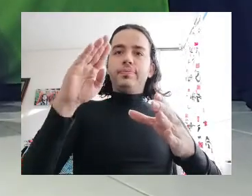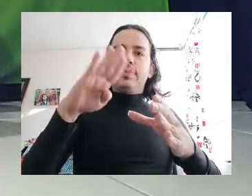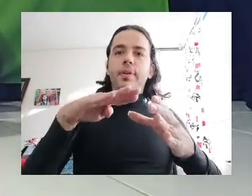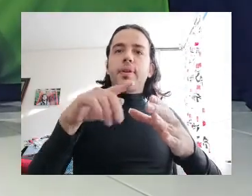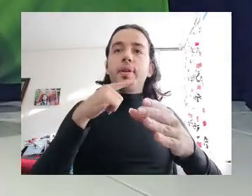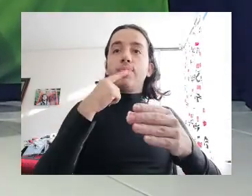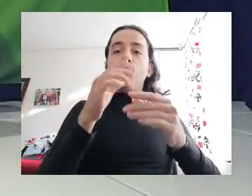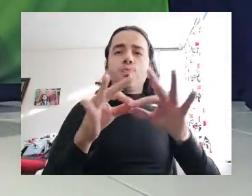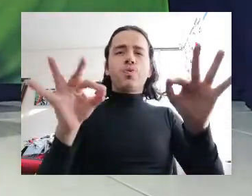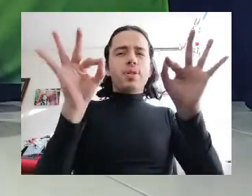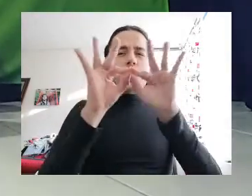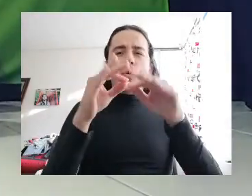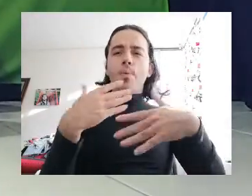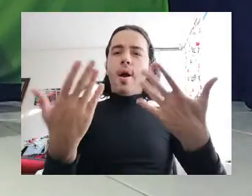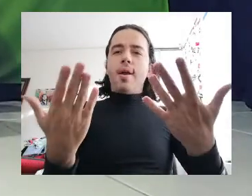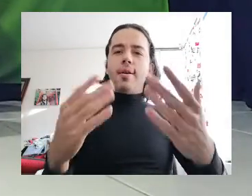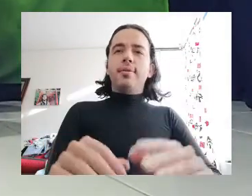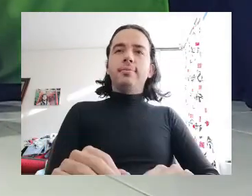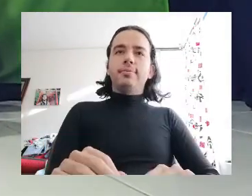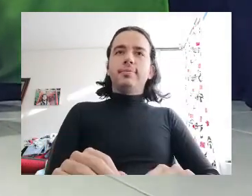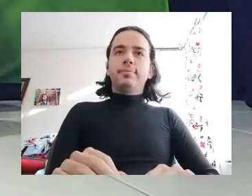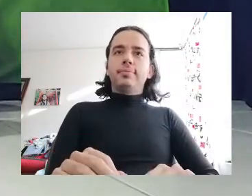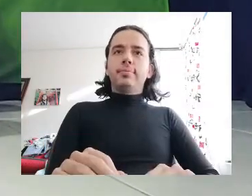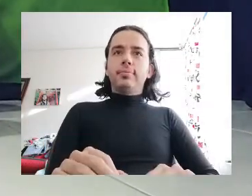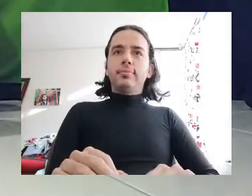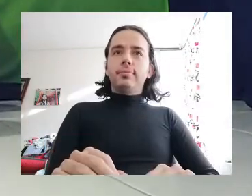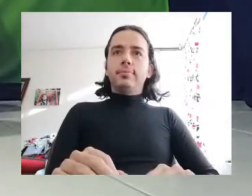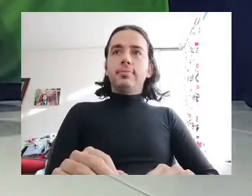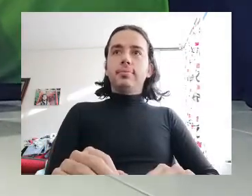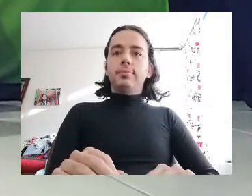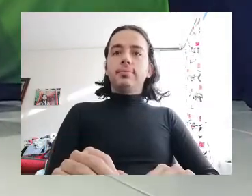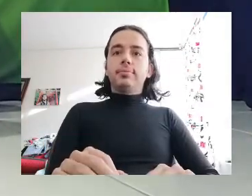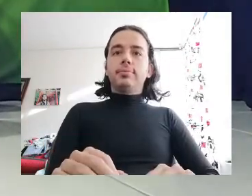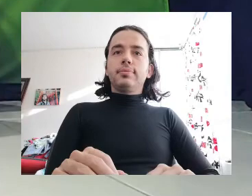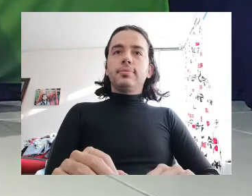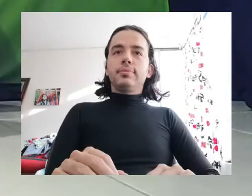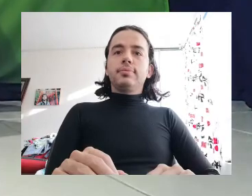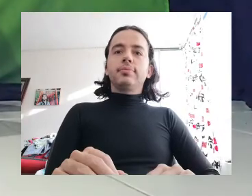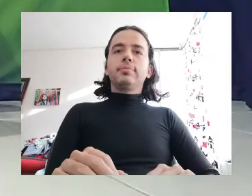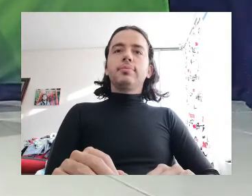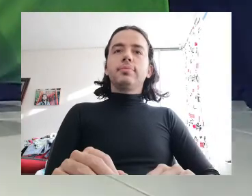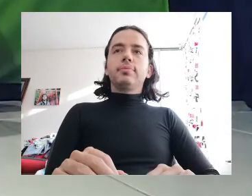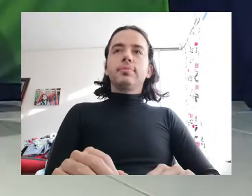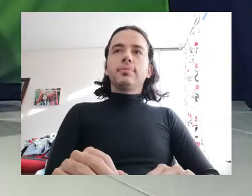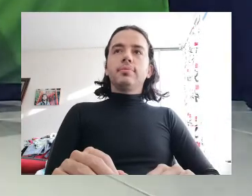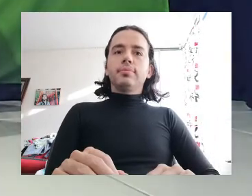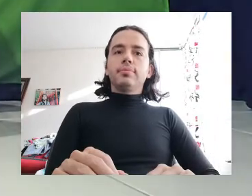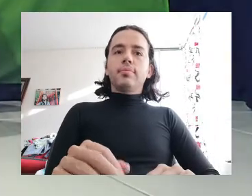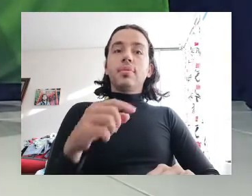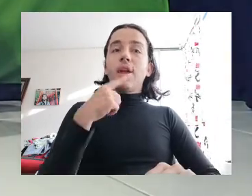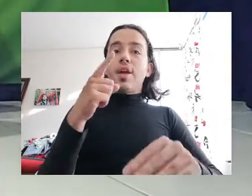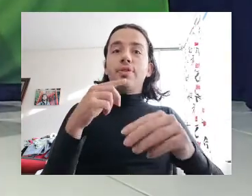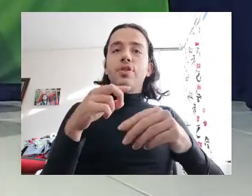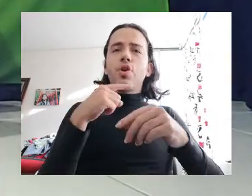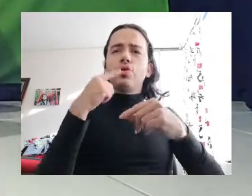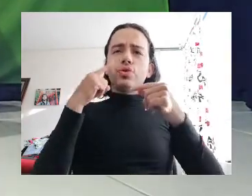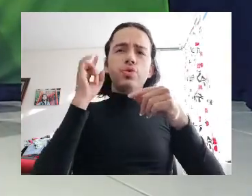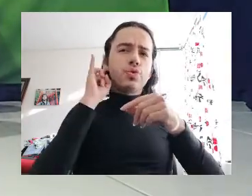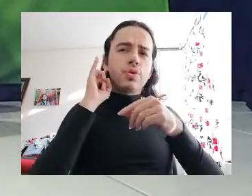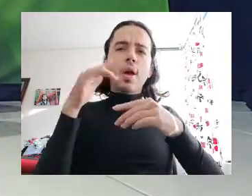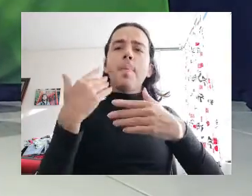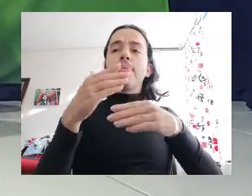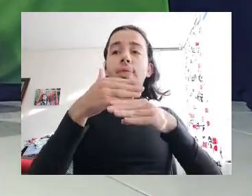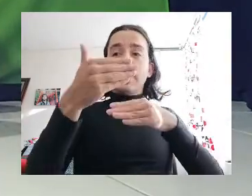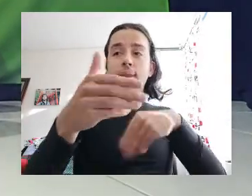la importancia, como tú, Sol. Eres muy importante para mí. ¿Cómo sonaría? Sonaría de